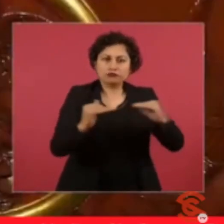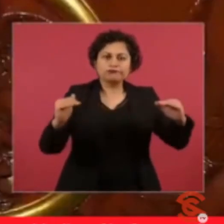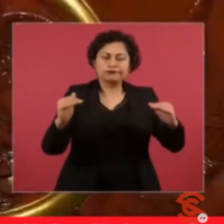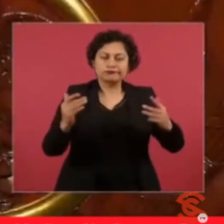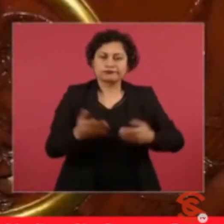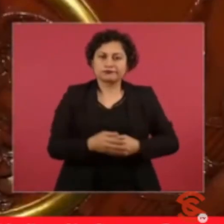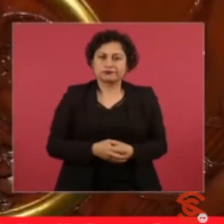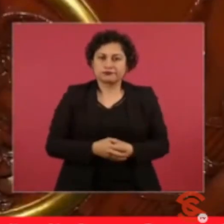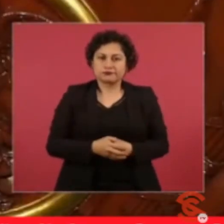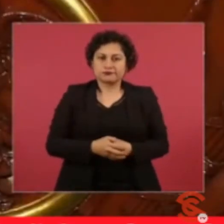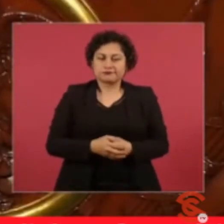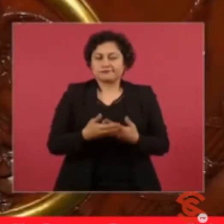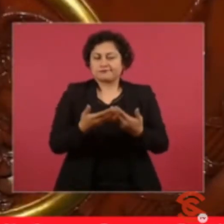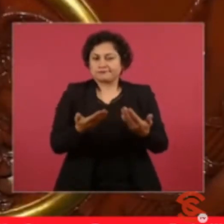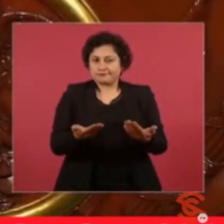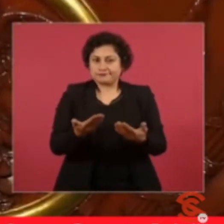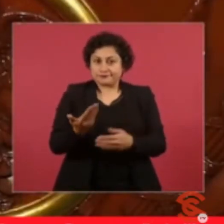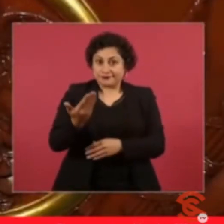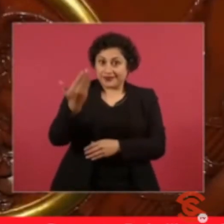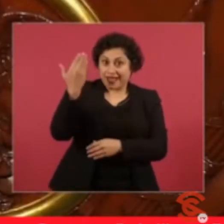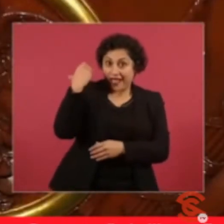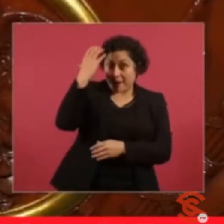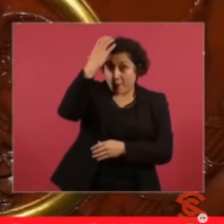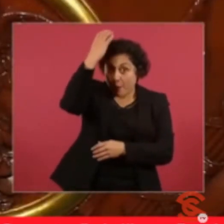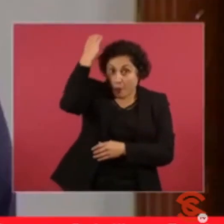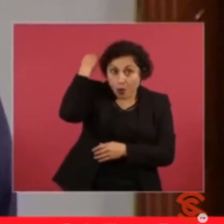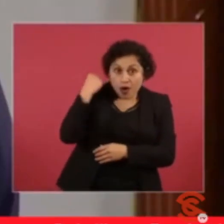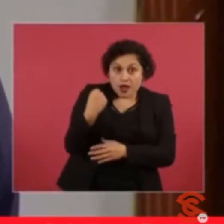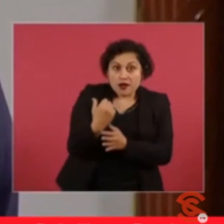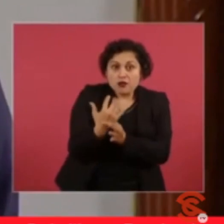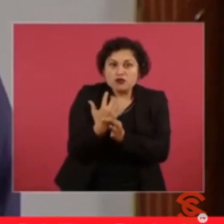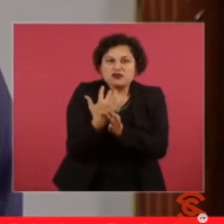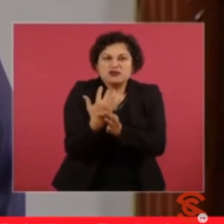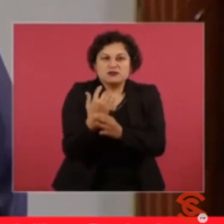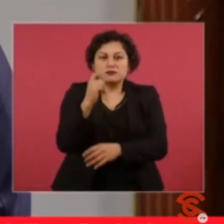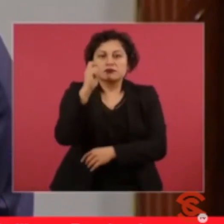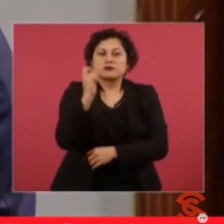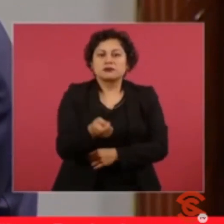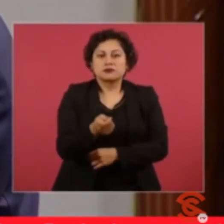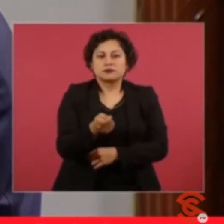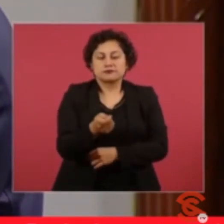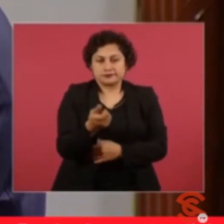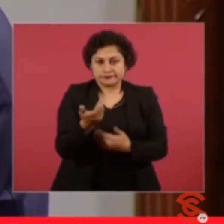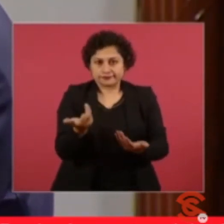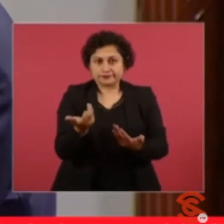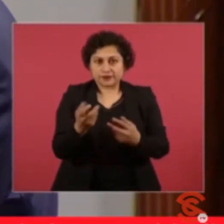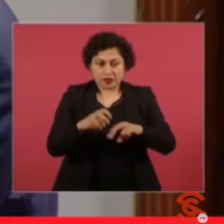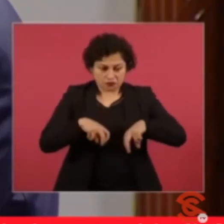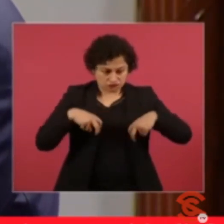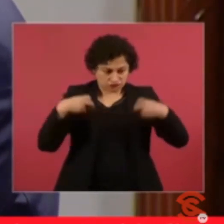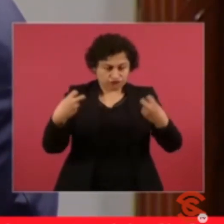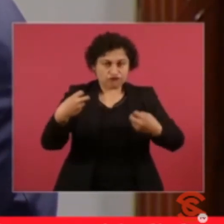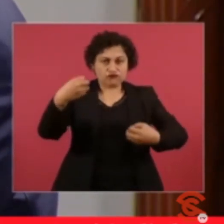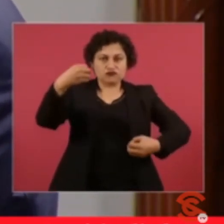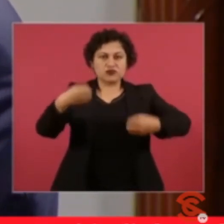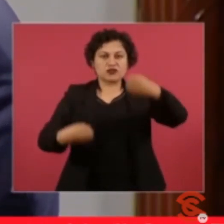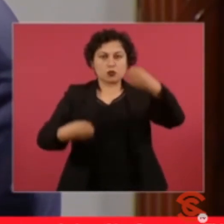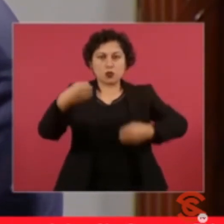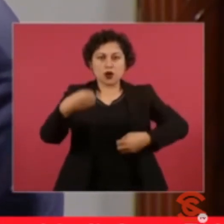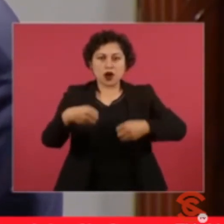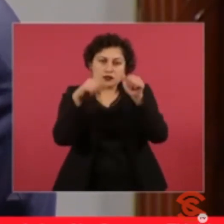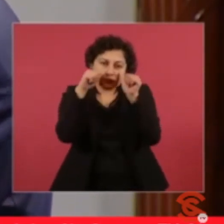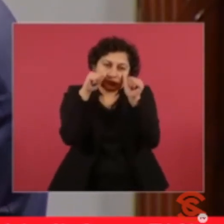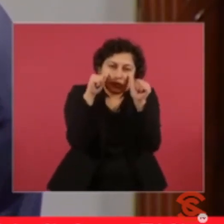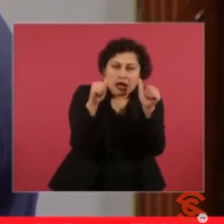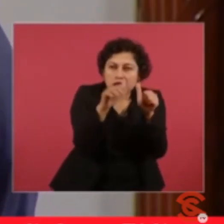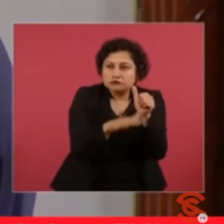Exigía Morelos que existan tribunales que protejan al débil de